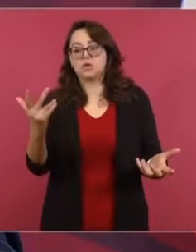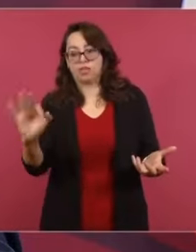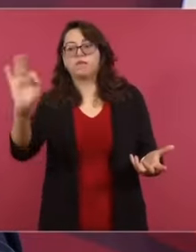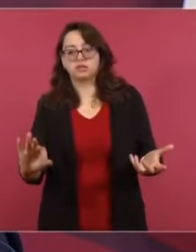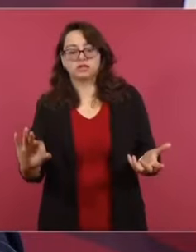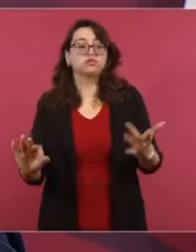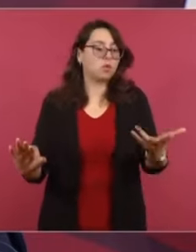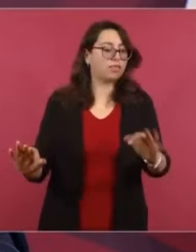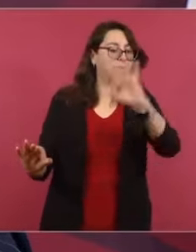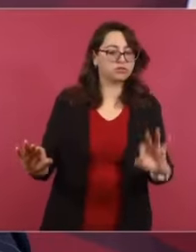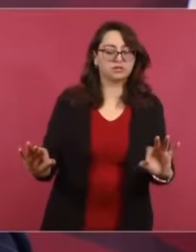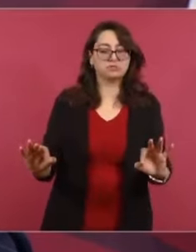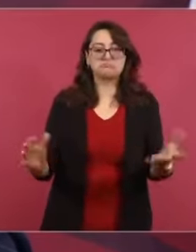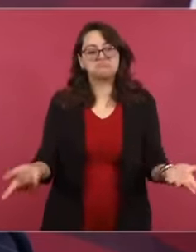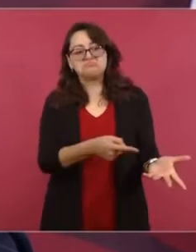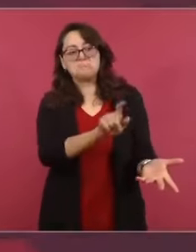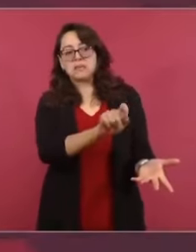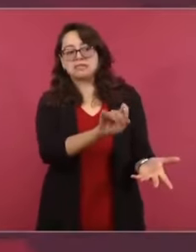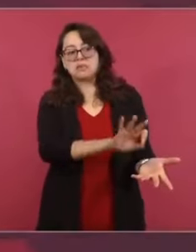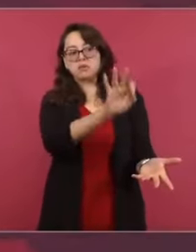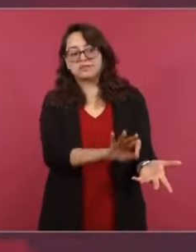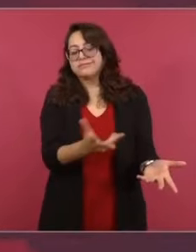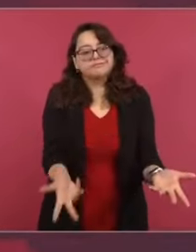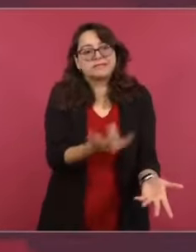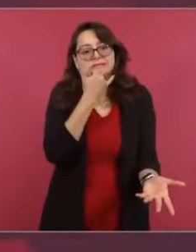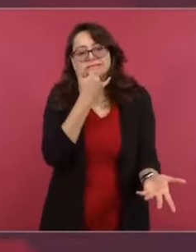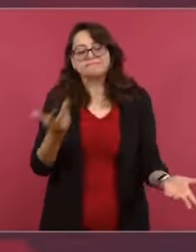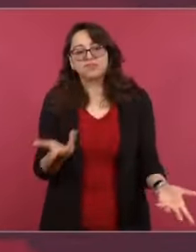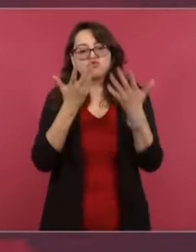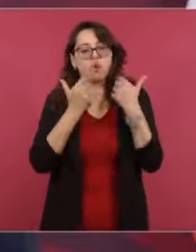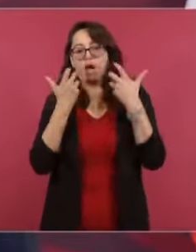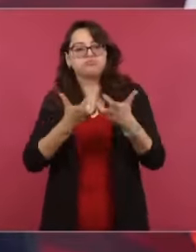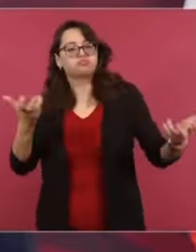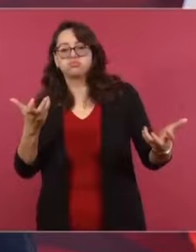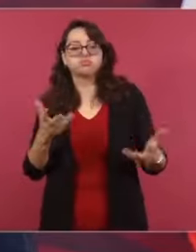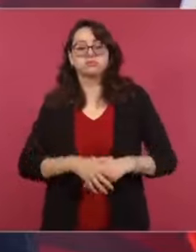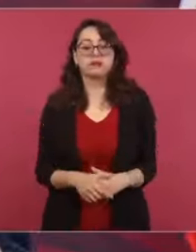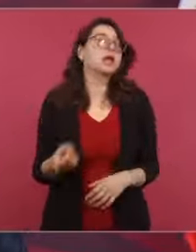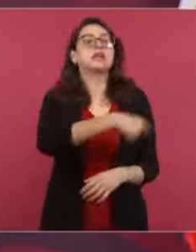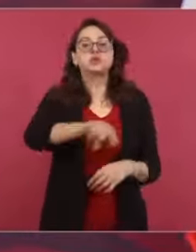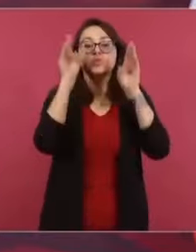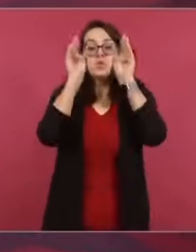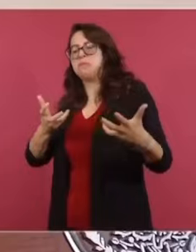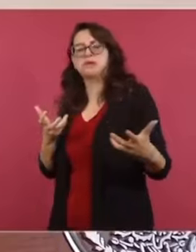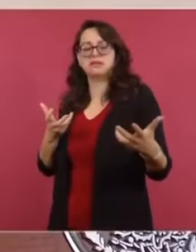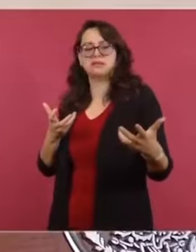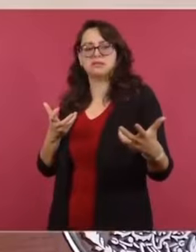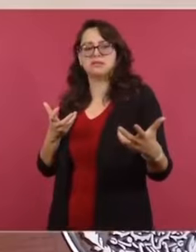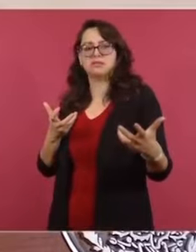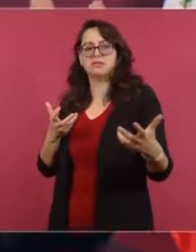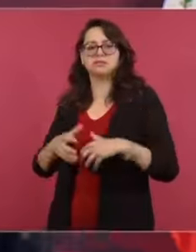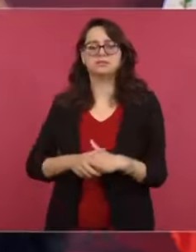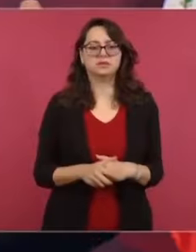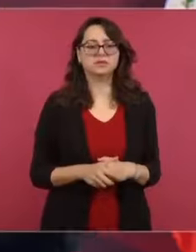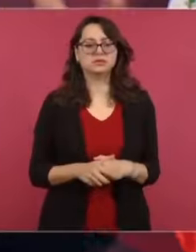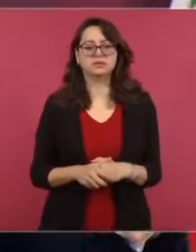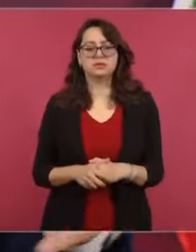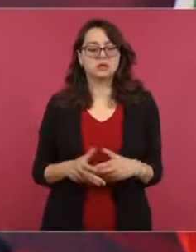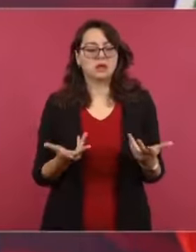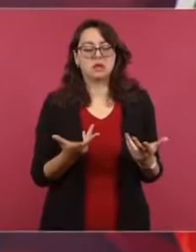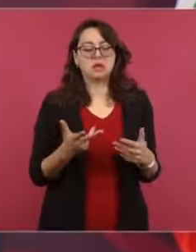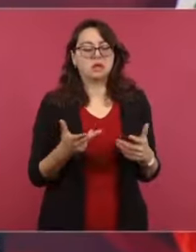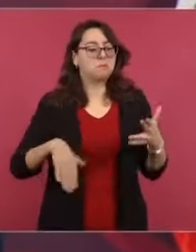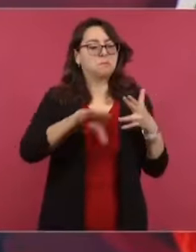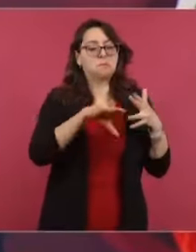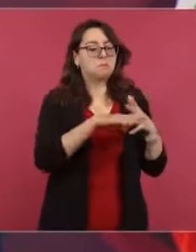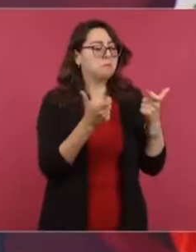términos, palabras que usan siempre los conservadores, los que no quieren los cambios. La clase media no está de acuerdo